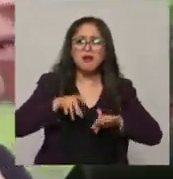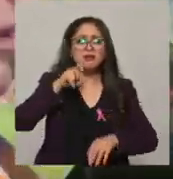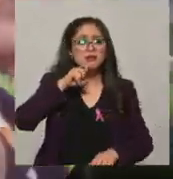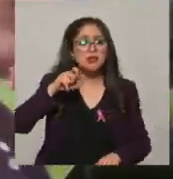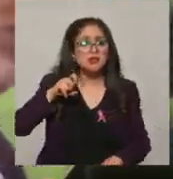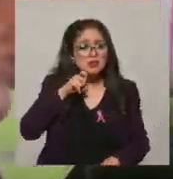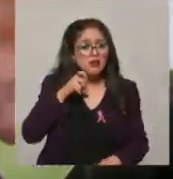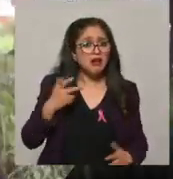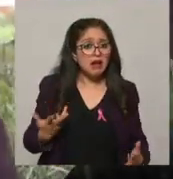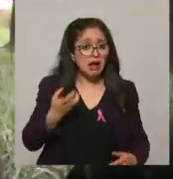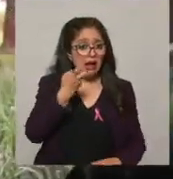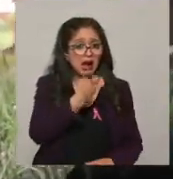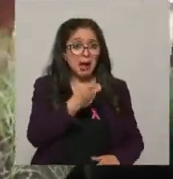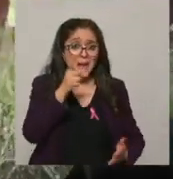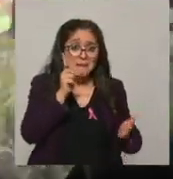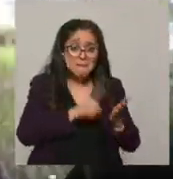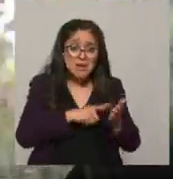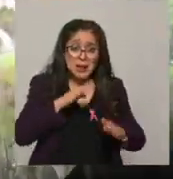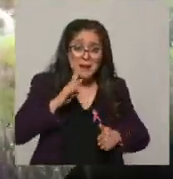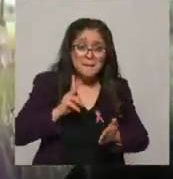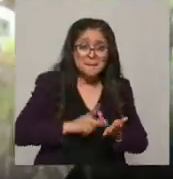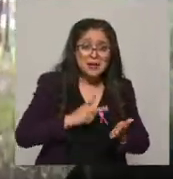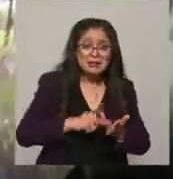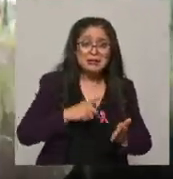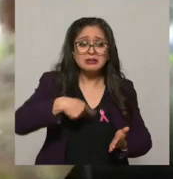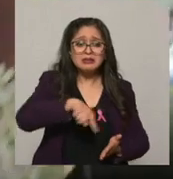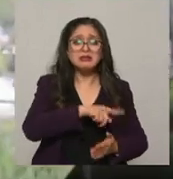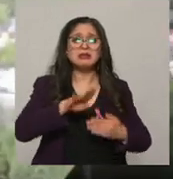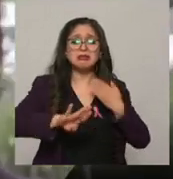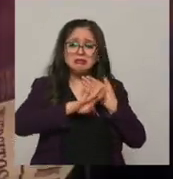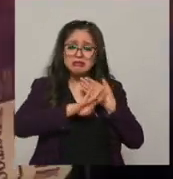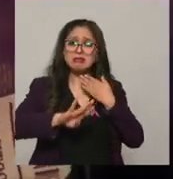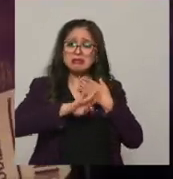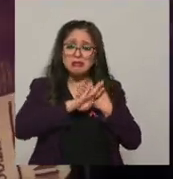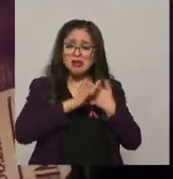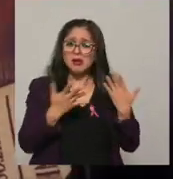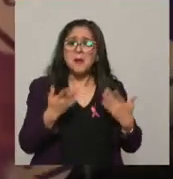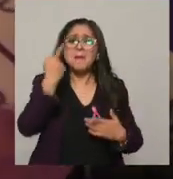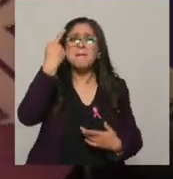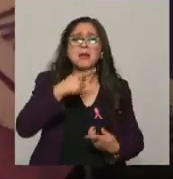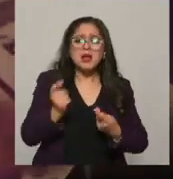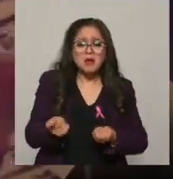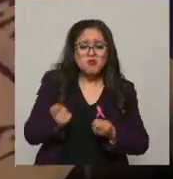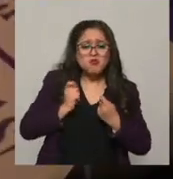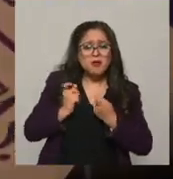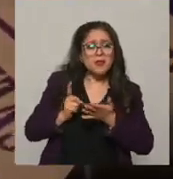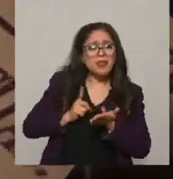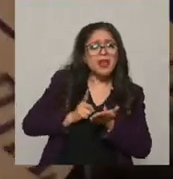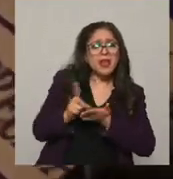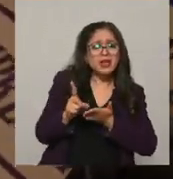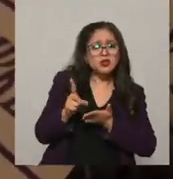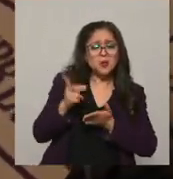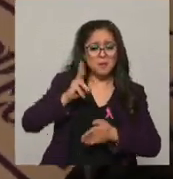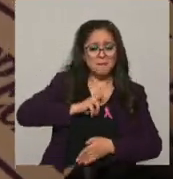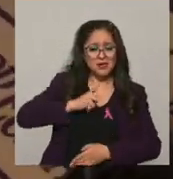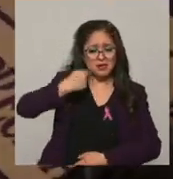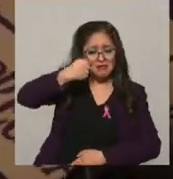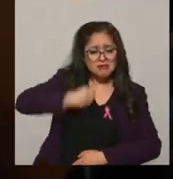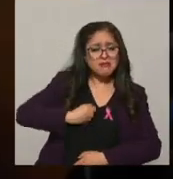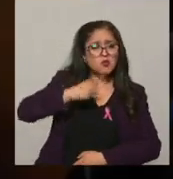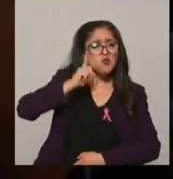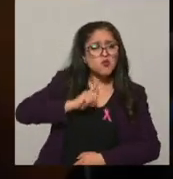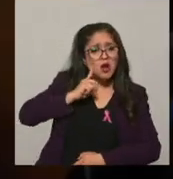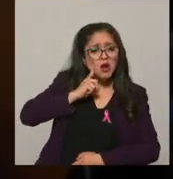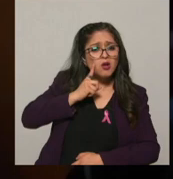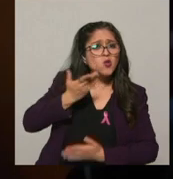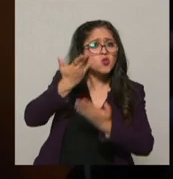veces más vulnerables. No basta con que tengamos derecho a la identidad si no tenemos derecho a la inclusión, Mariana. Así